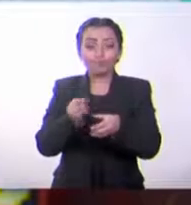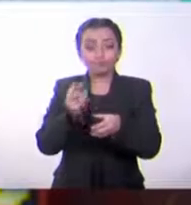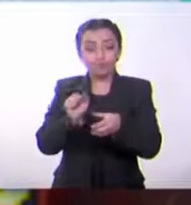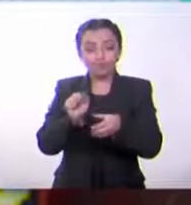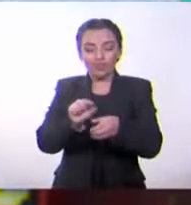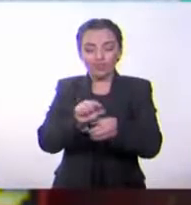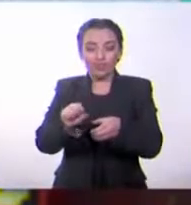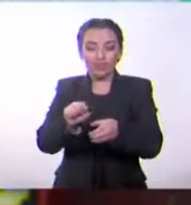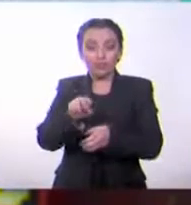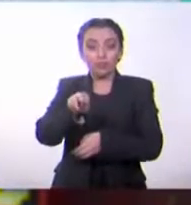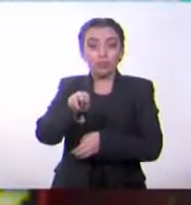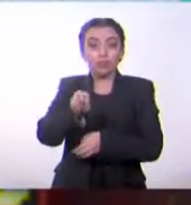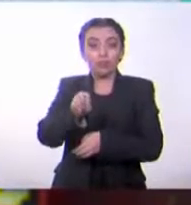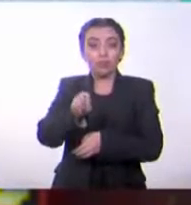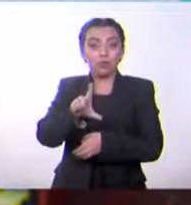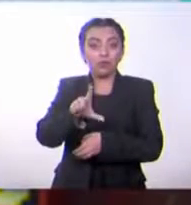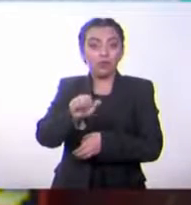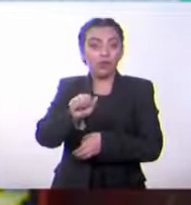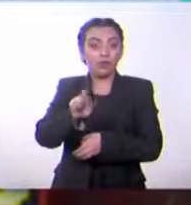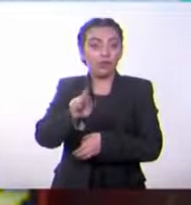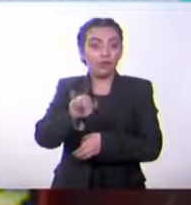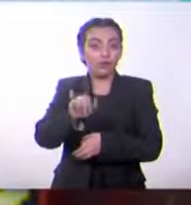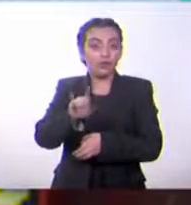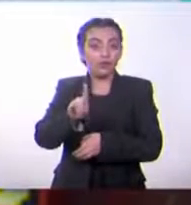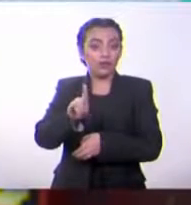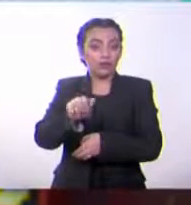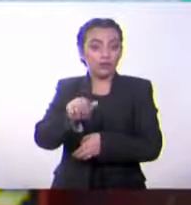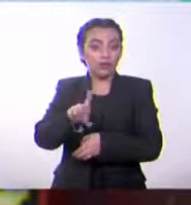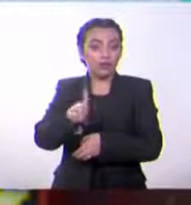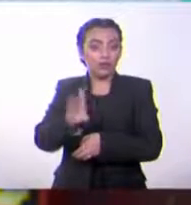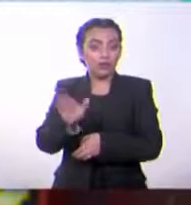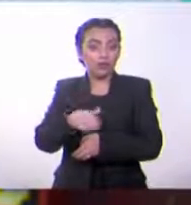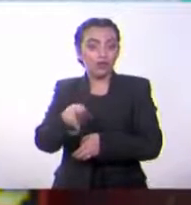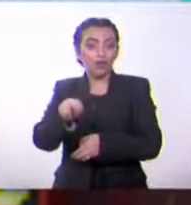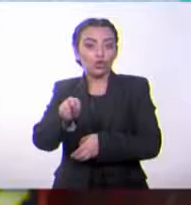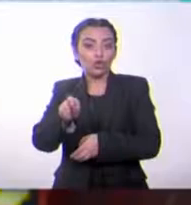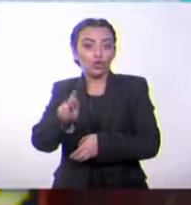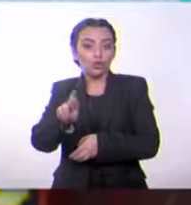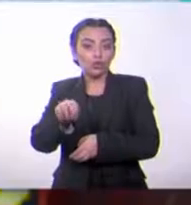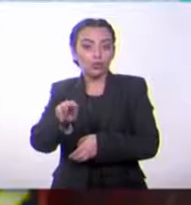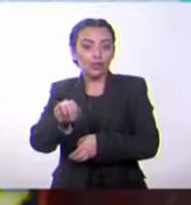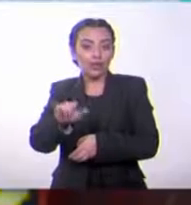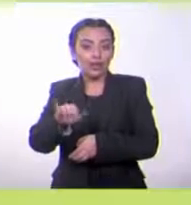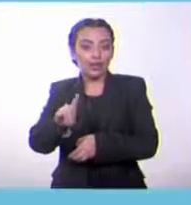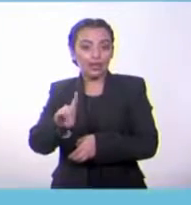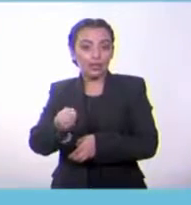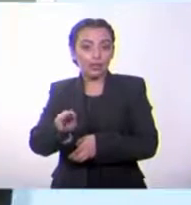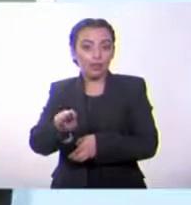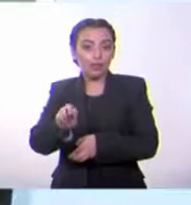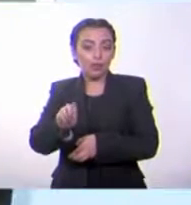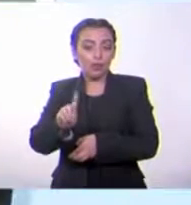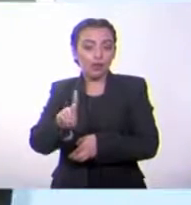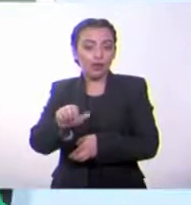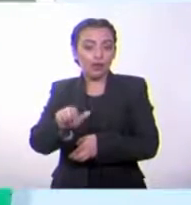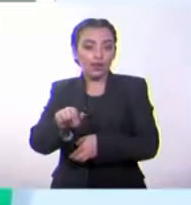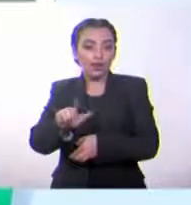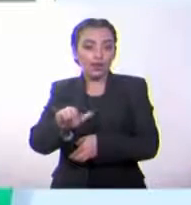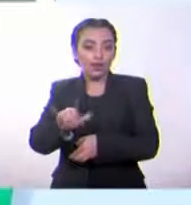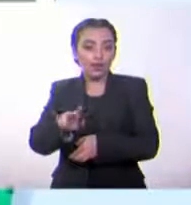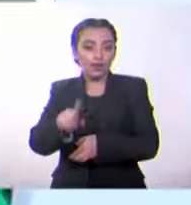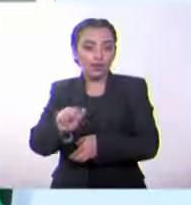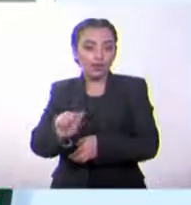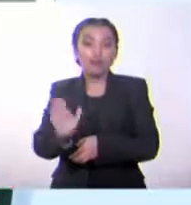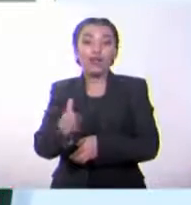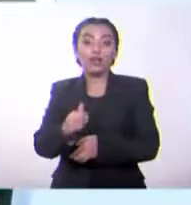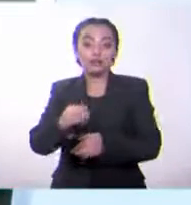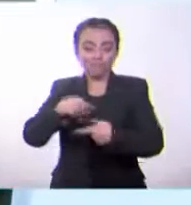la normalidad, la molalidad y la fracción molar. Para iniciar con el